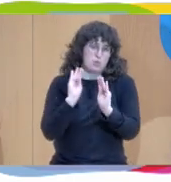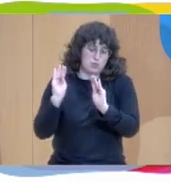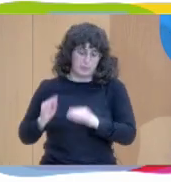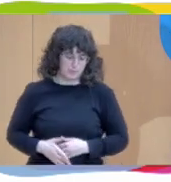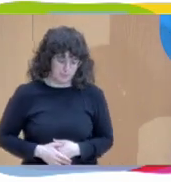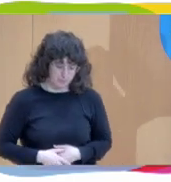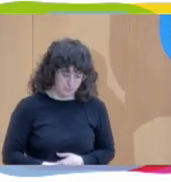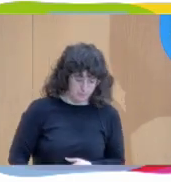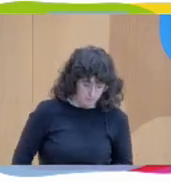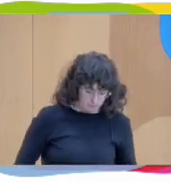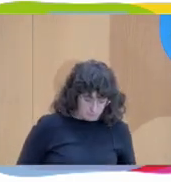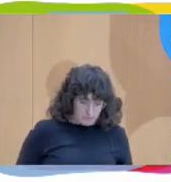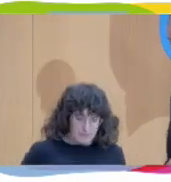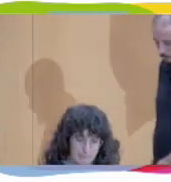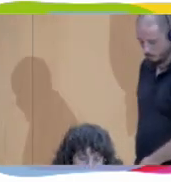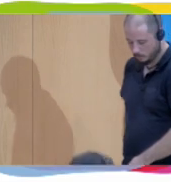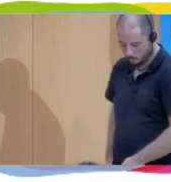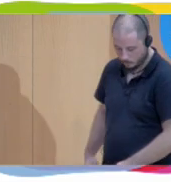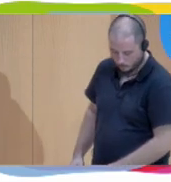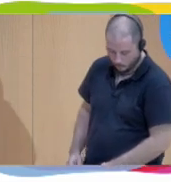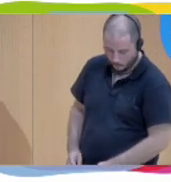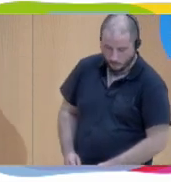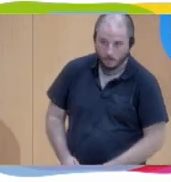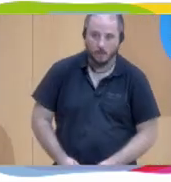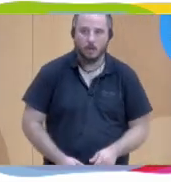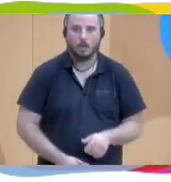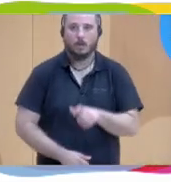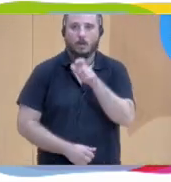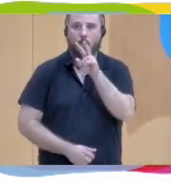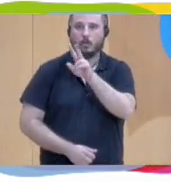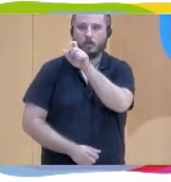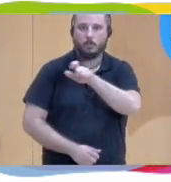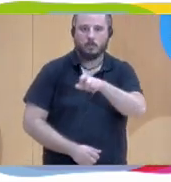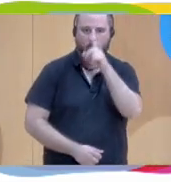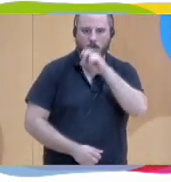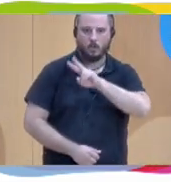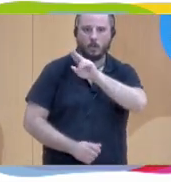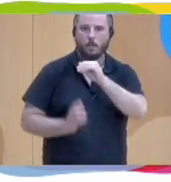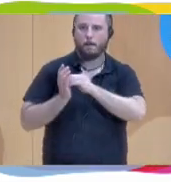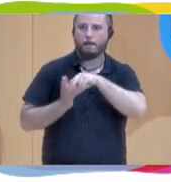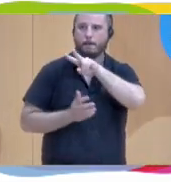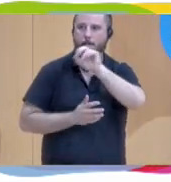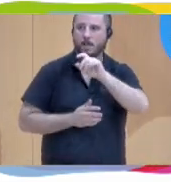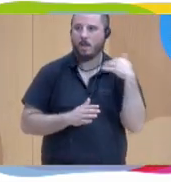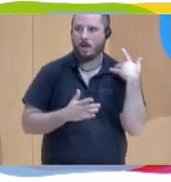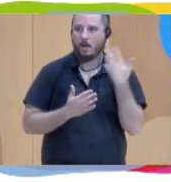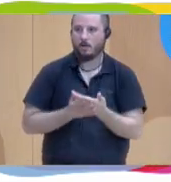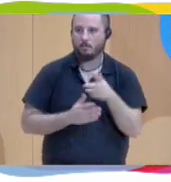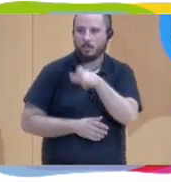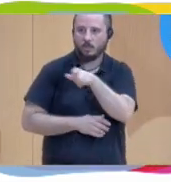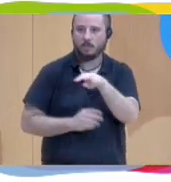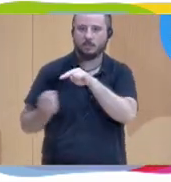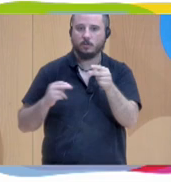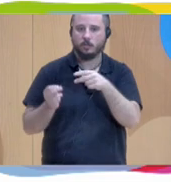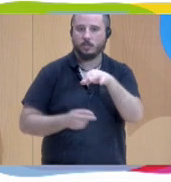a dos personas también que están hoy aquí que nos han acompañado desde el año 2020 que son los traductores Saulo y